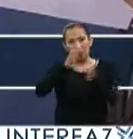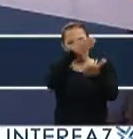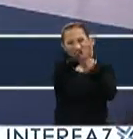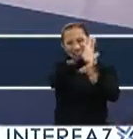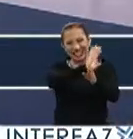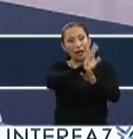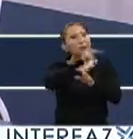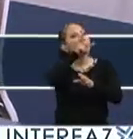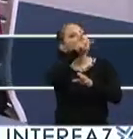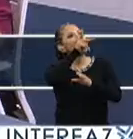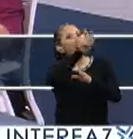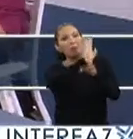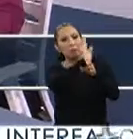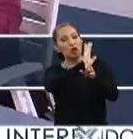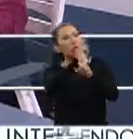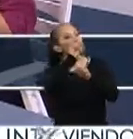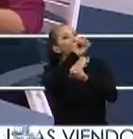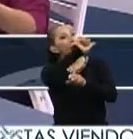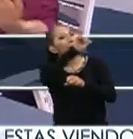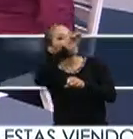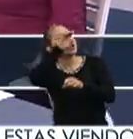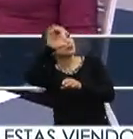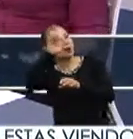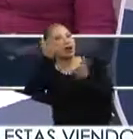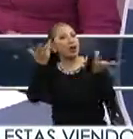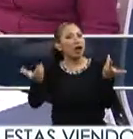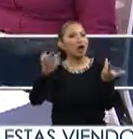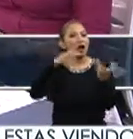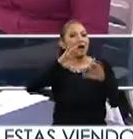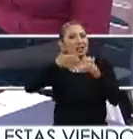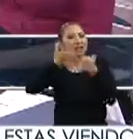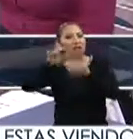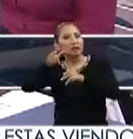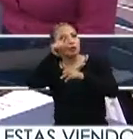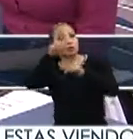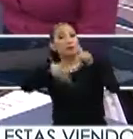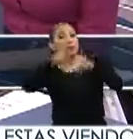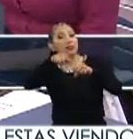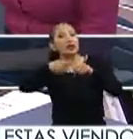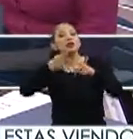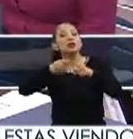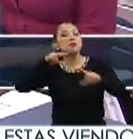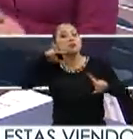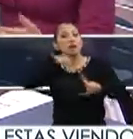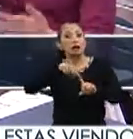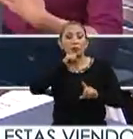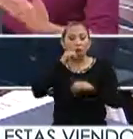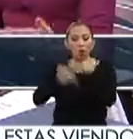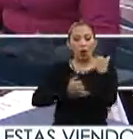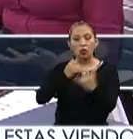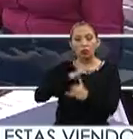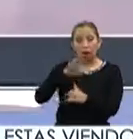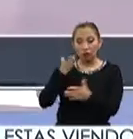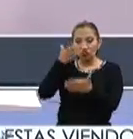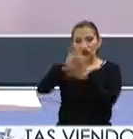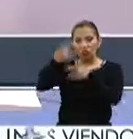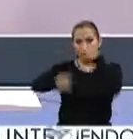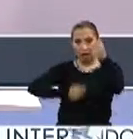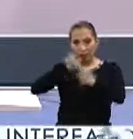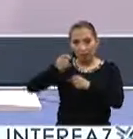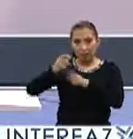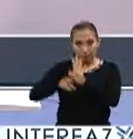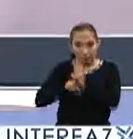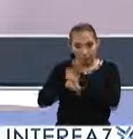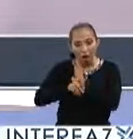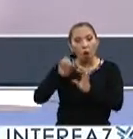al cine y una película es clasificación B, clasificación A, clasificación los C, violentos, etcétera. Ajá, los videojuegos también. Si tú vas a una tienda de videojuegos